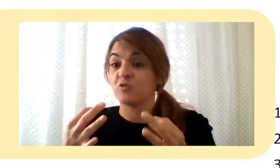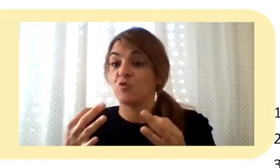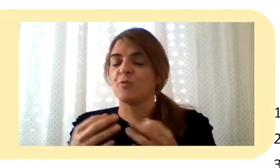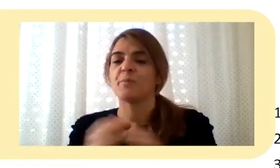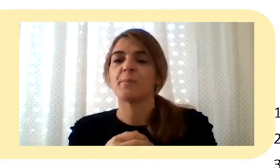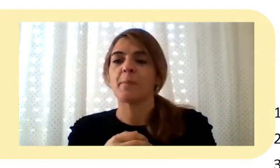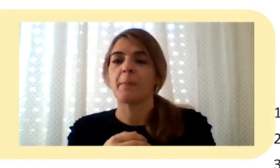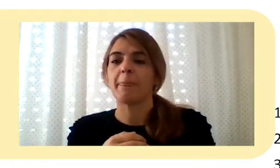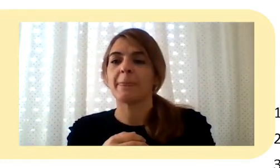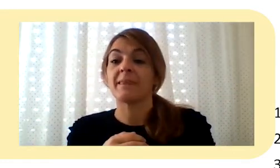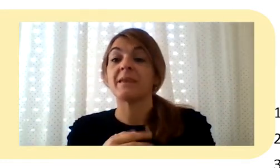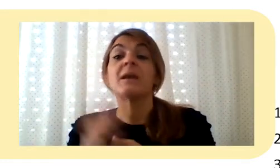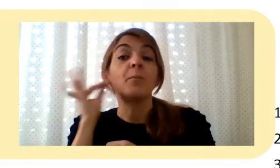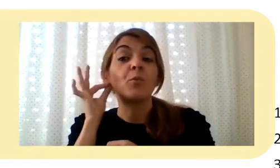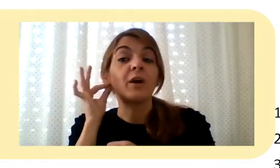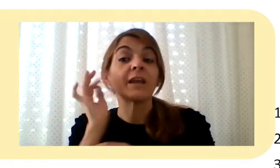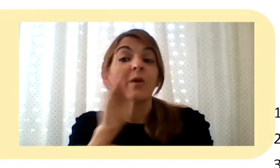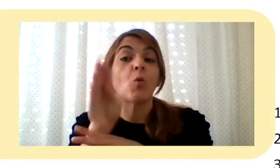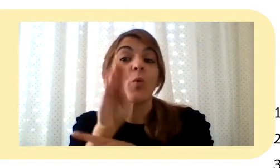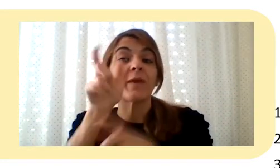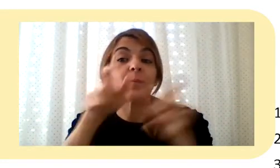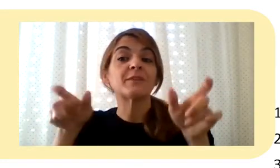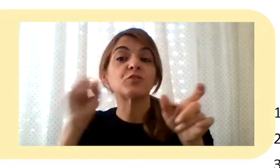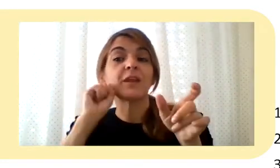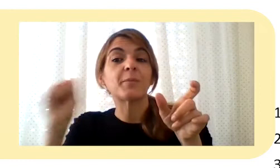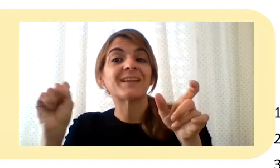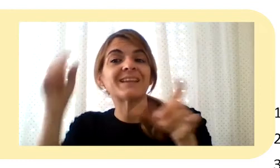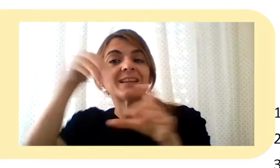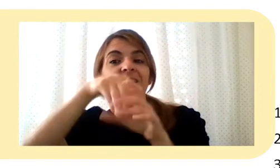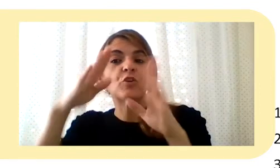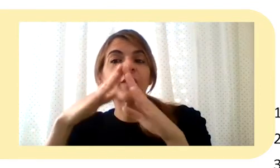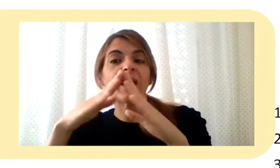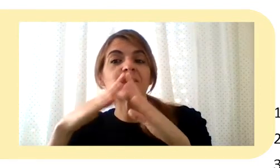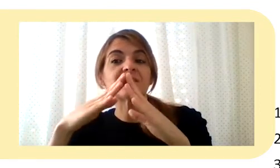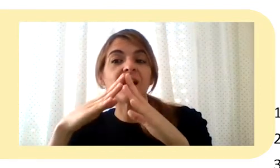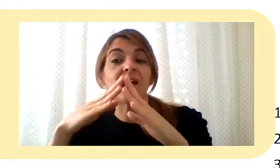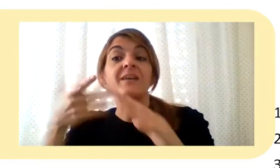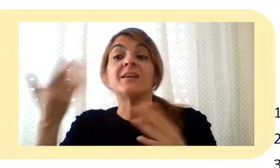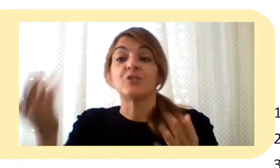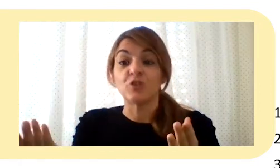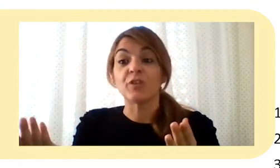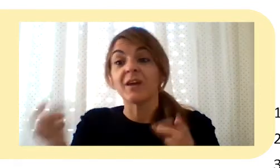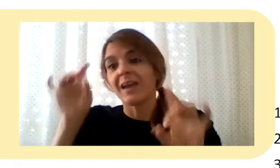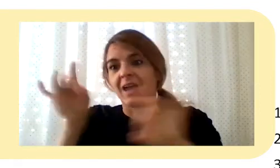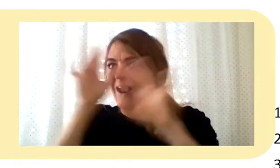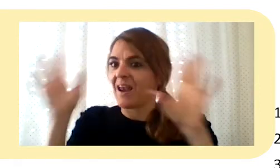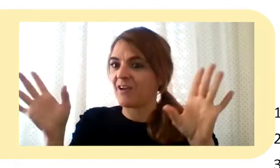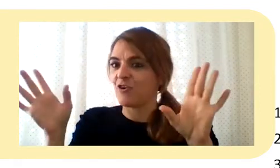segundo, las mujeres que cuidan a personas dependientes en el domicilio. Es decir, que está bastante claro que las